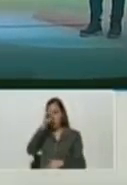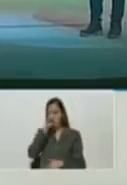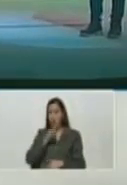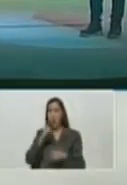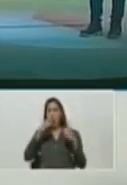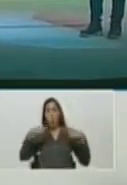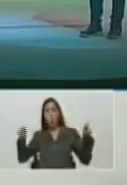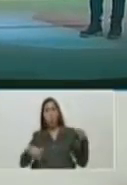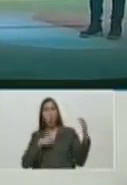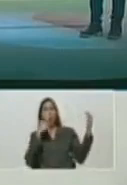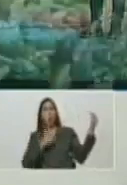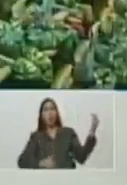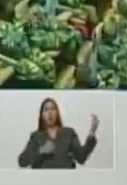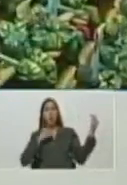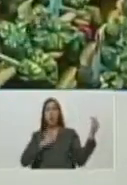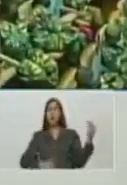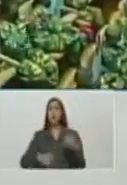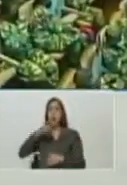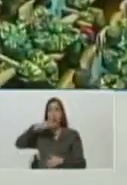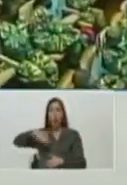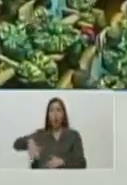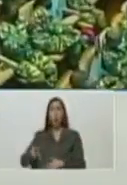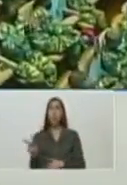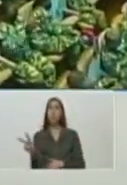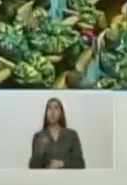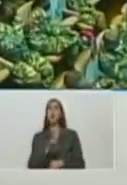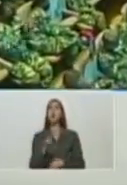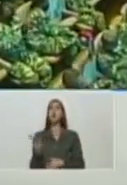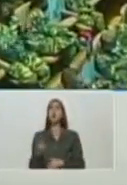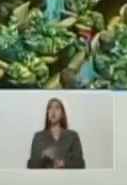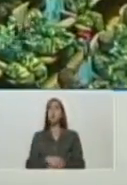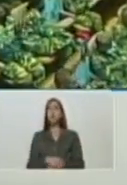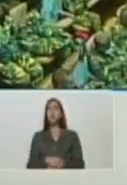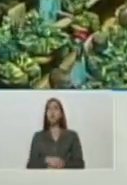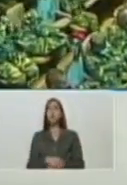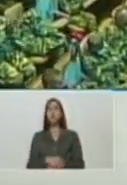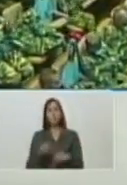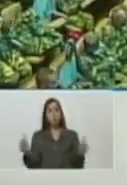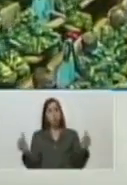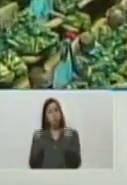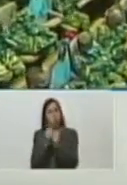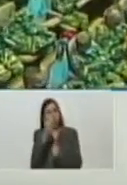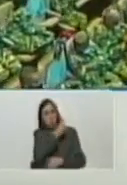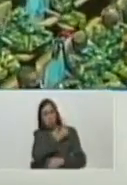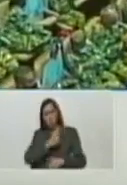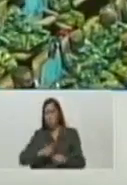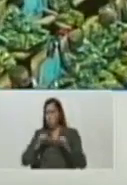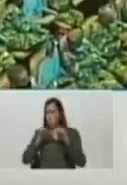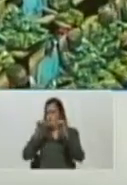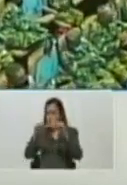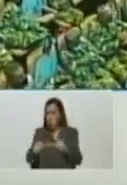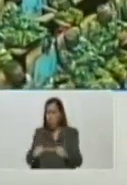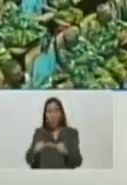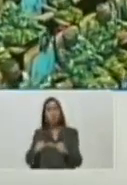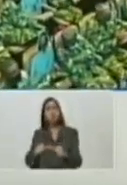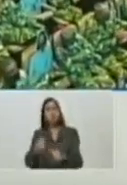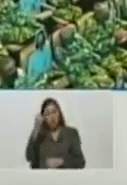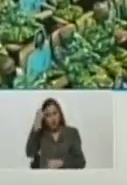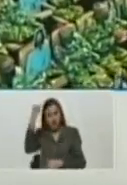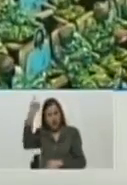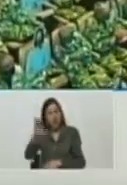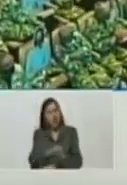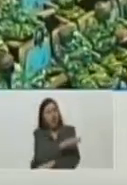partida física. El pueblo venezolano, usted, camarada presidente, siempre siguiendo la letra, la idea, la ideología,